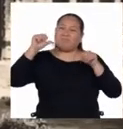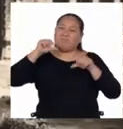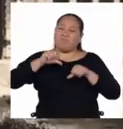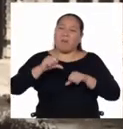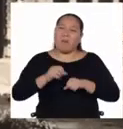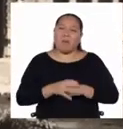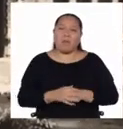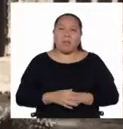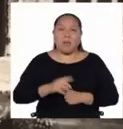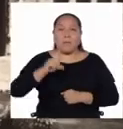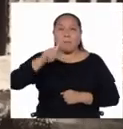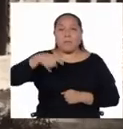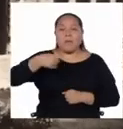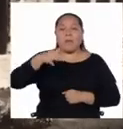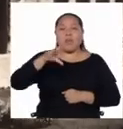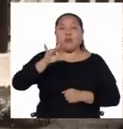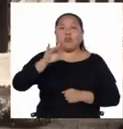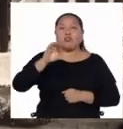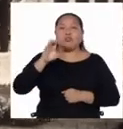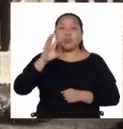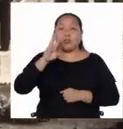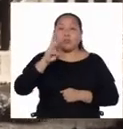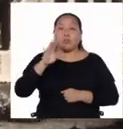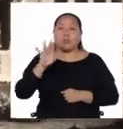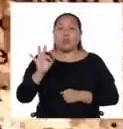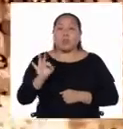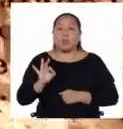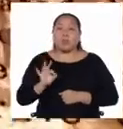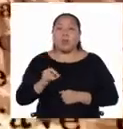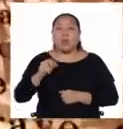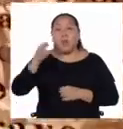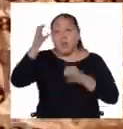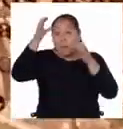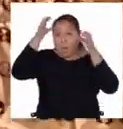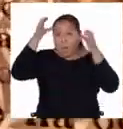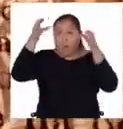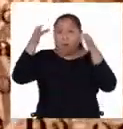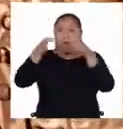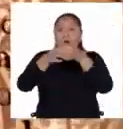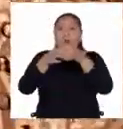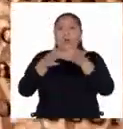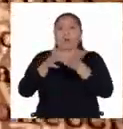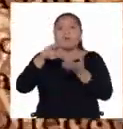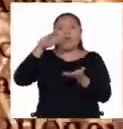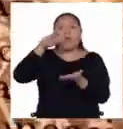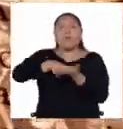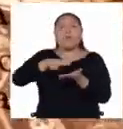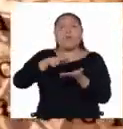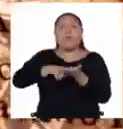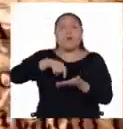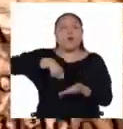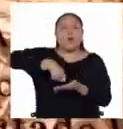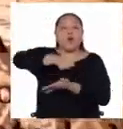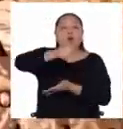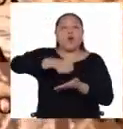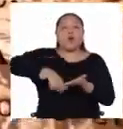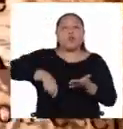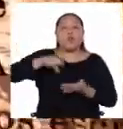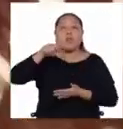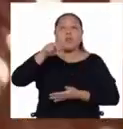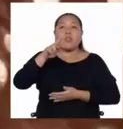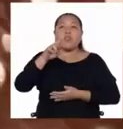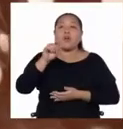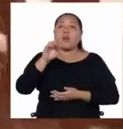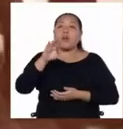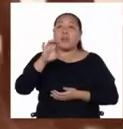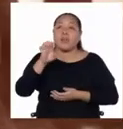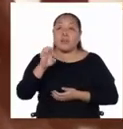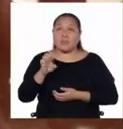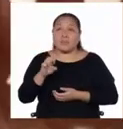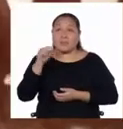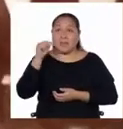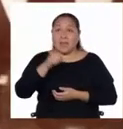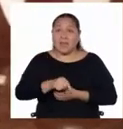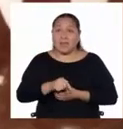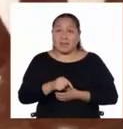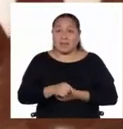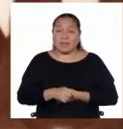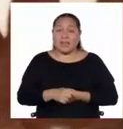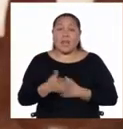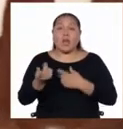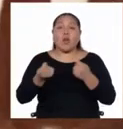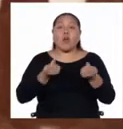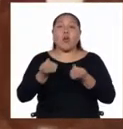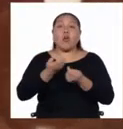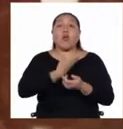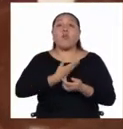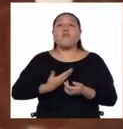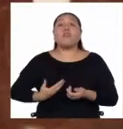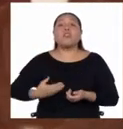1889, el Congreso aprobó el llamado Contrato Grace. Como parte de este acuerdo, el gobierno de Cáceres cedió